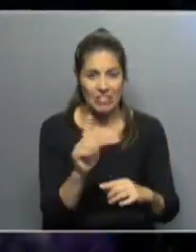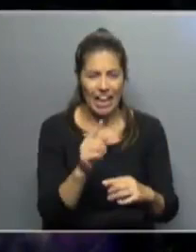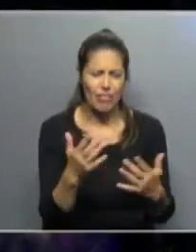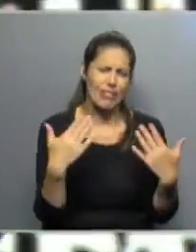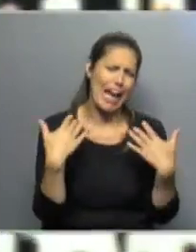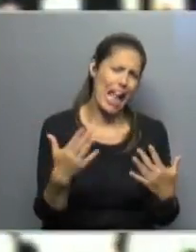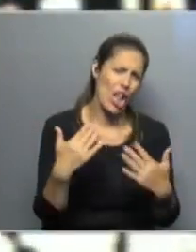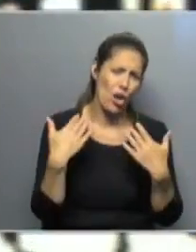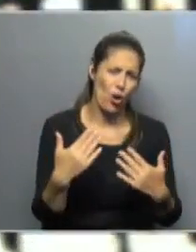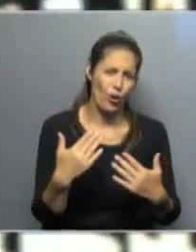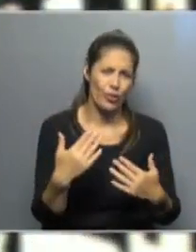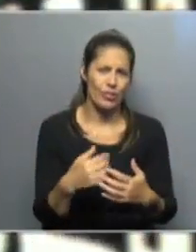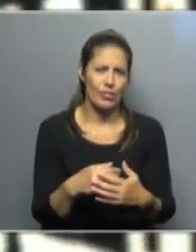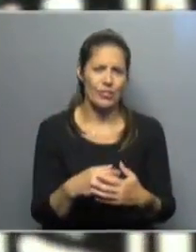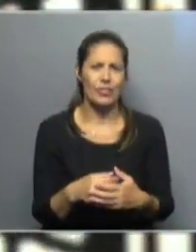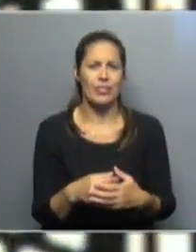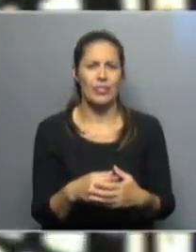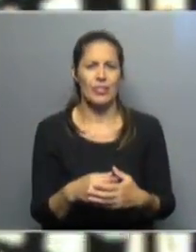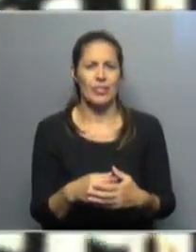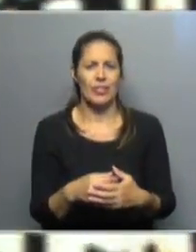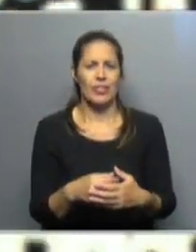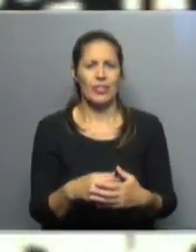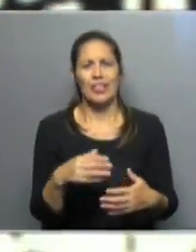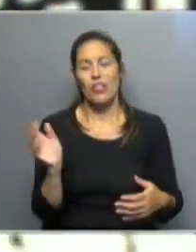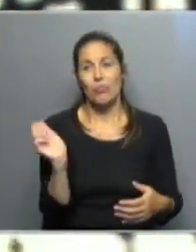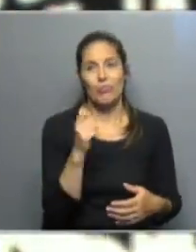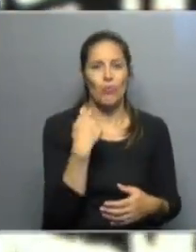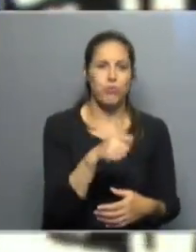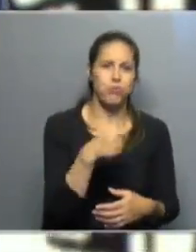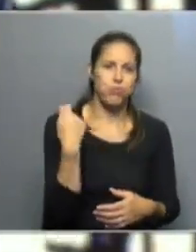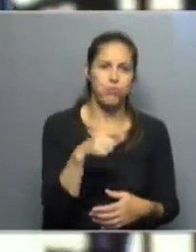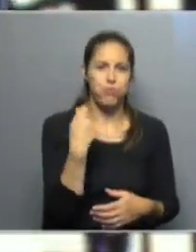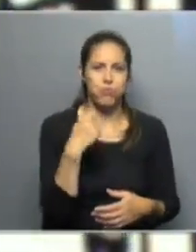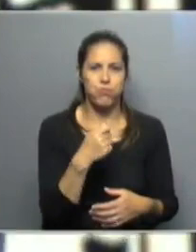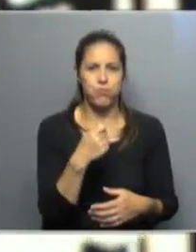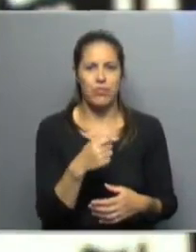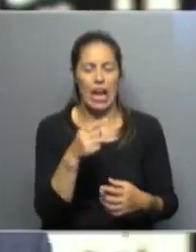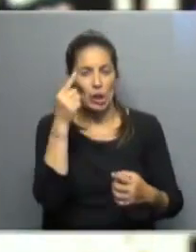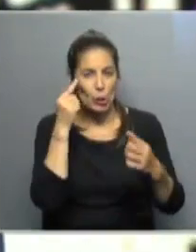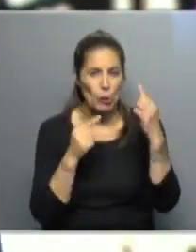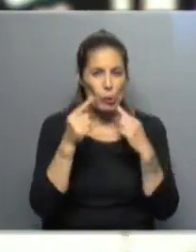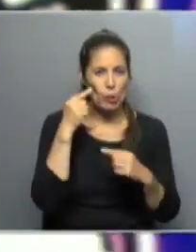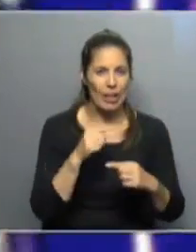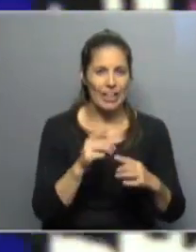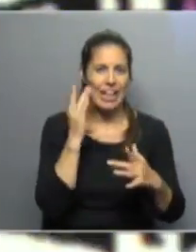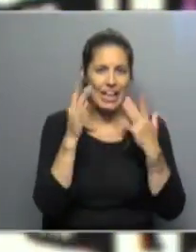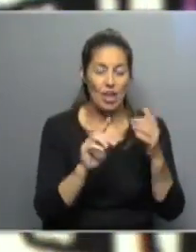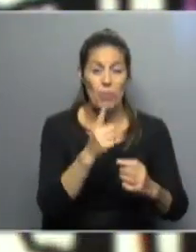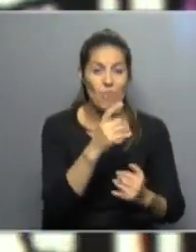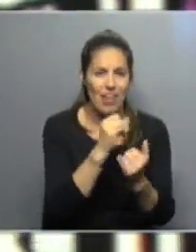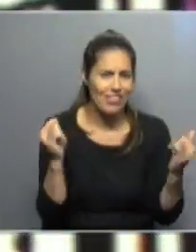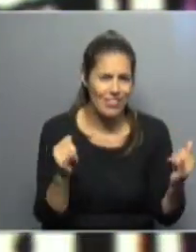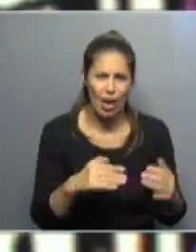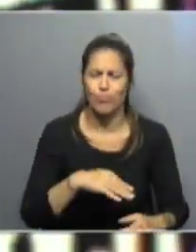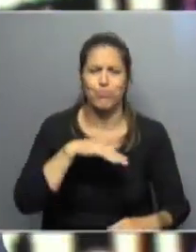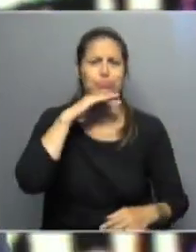calor y programas grandes para abanicarse. A sudar el arte. Y bueno, el primer día se llenó. Entonces yo dije,